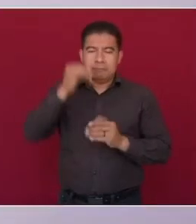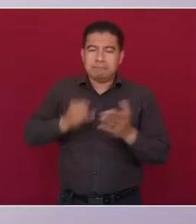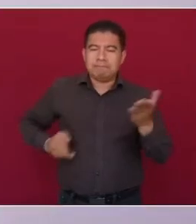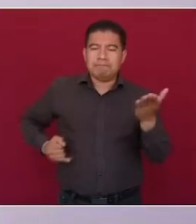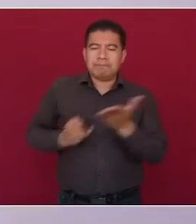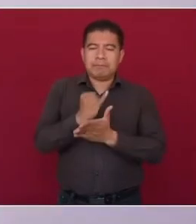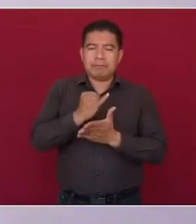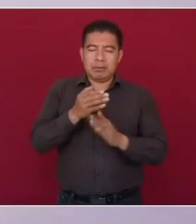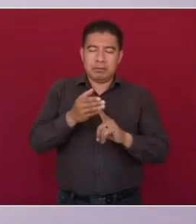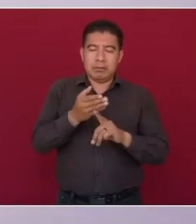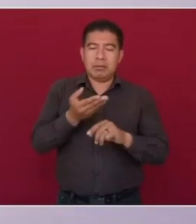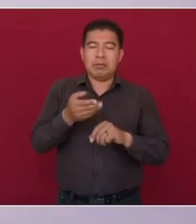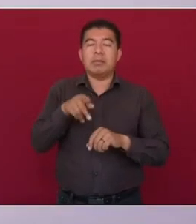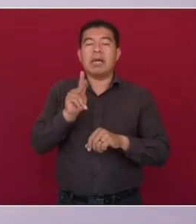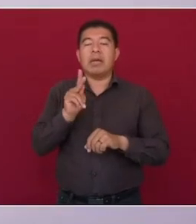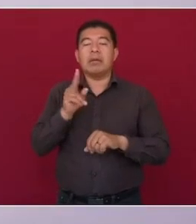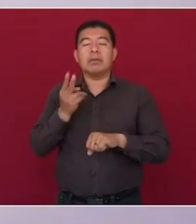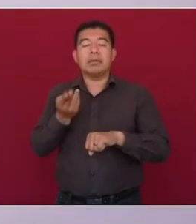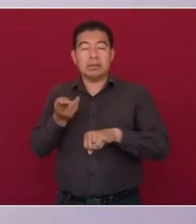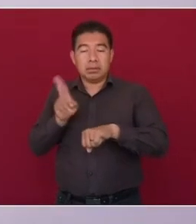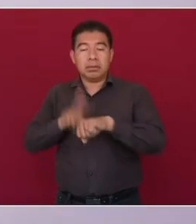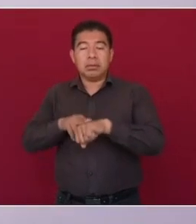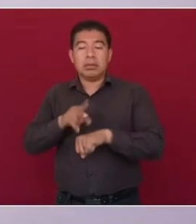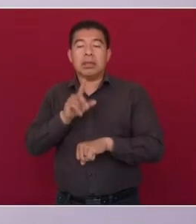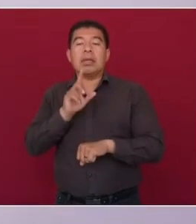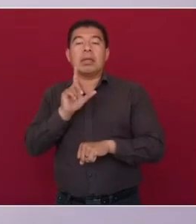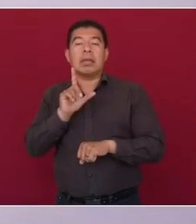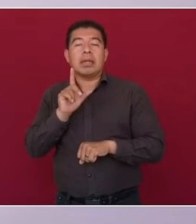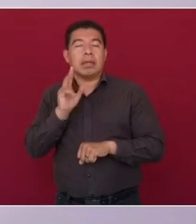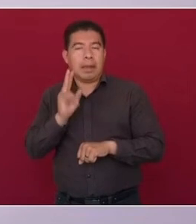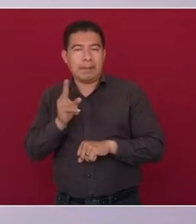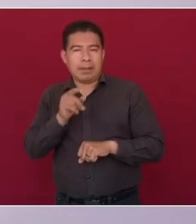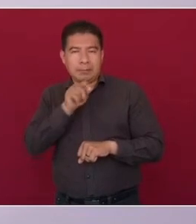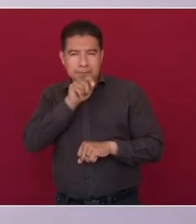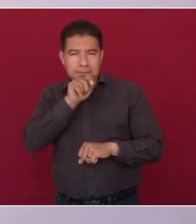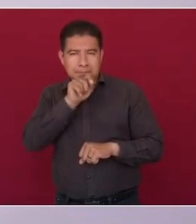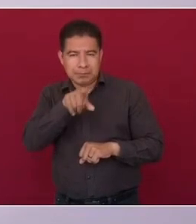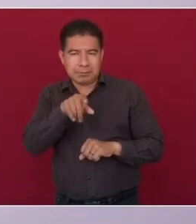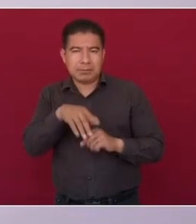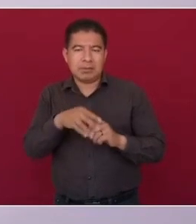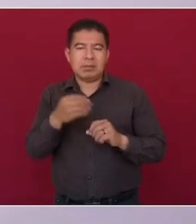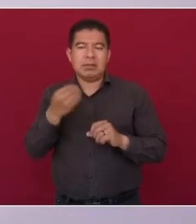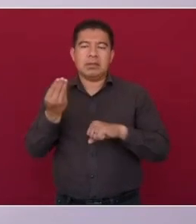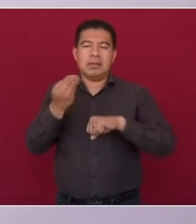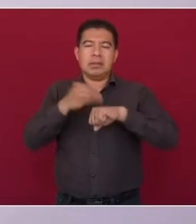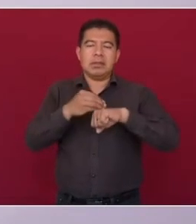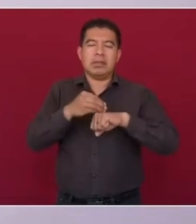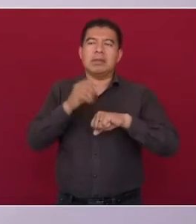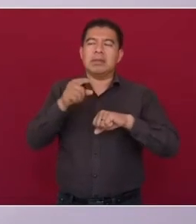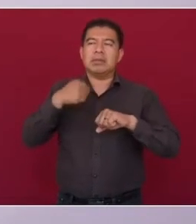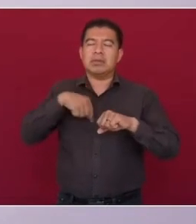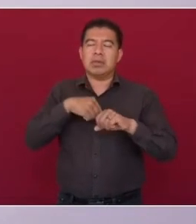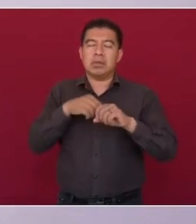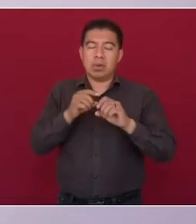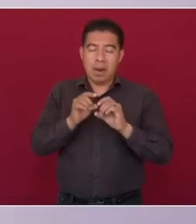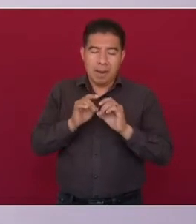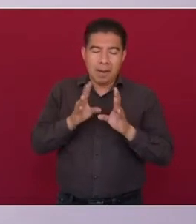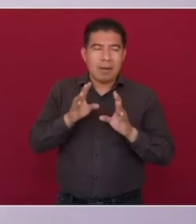A ello debe agregarse que oportunamente también, por una